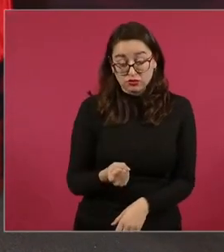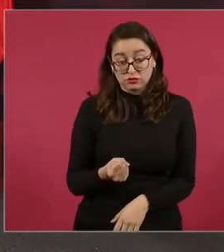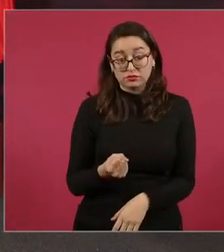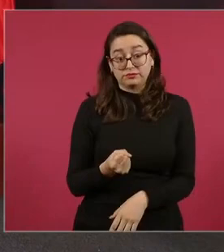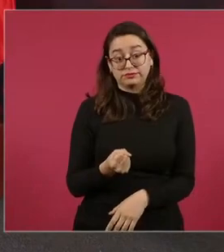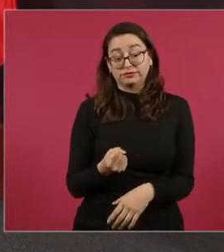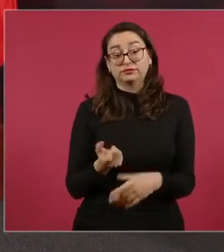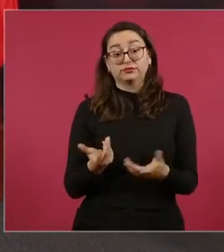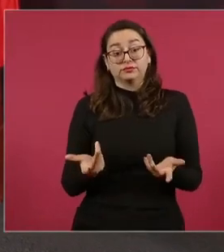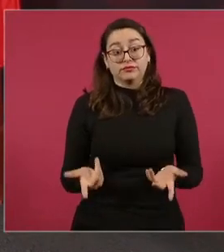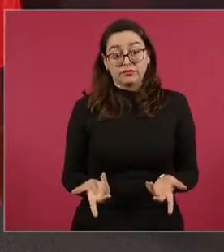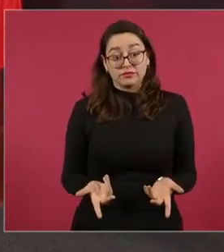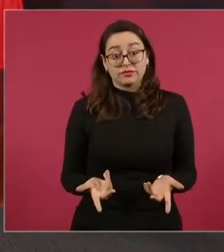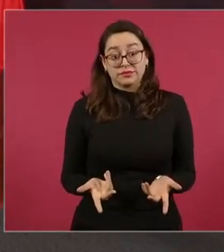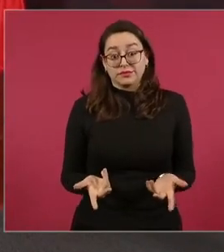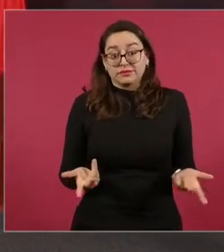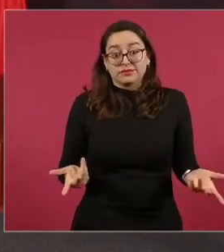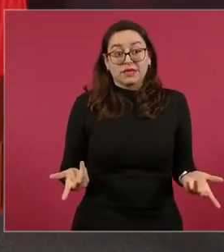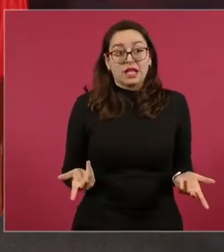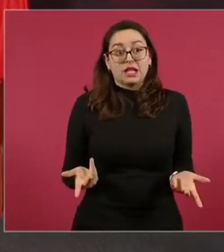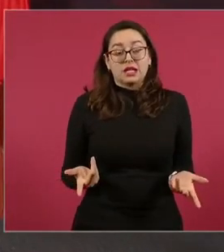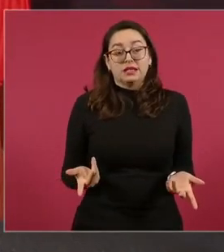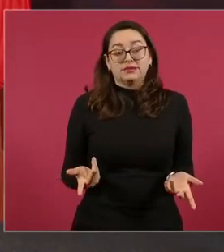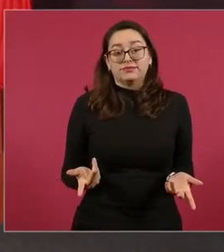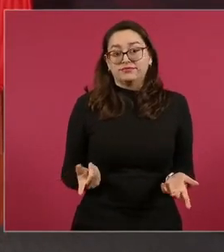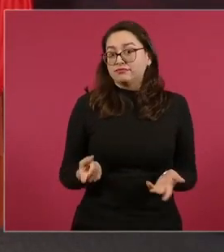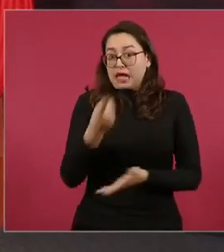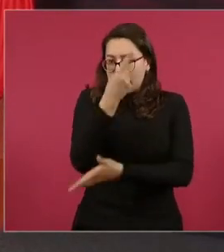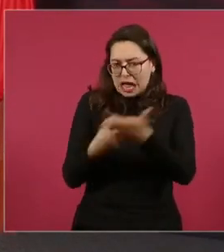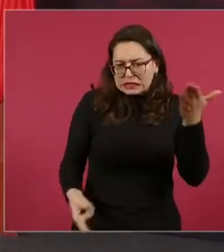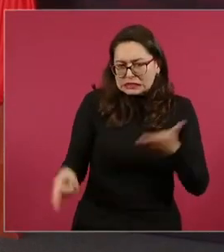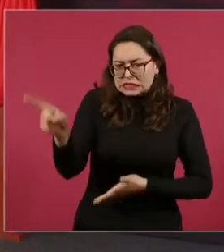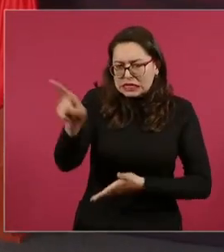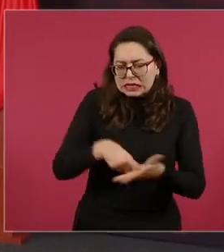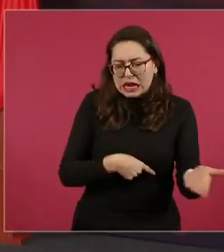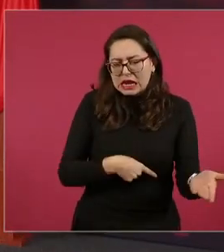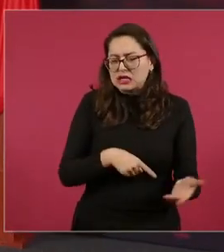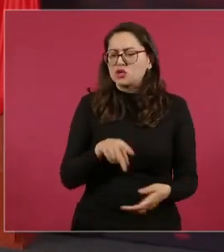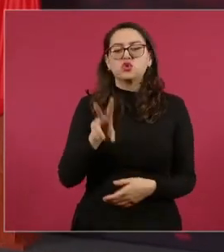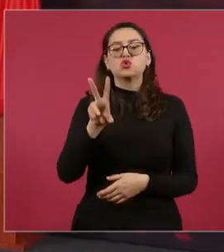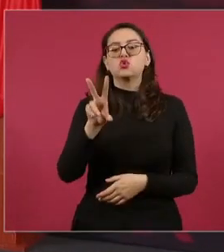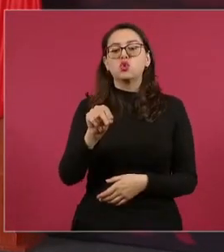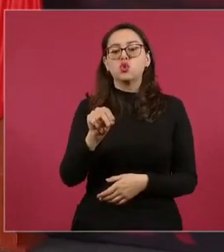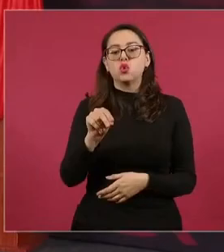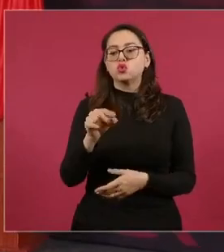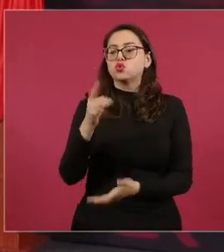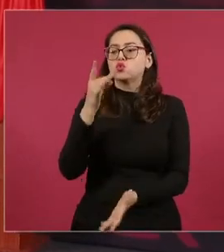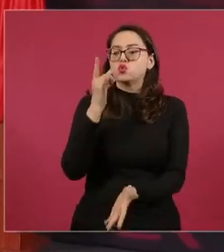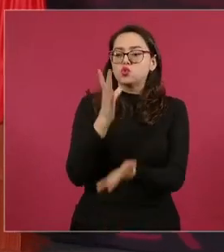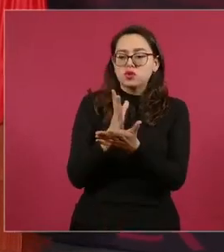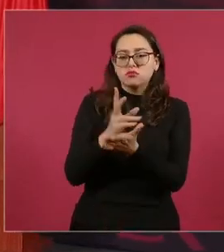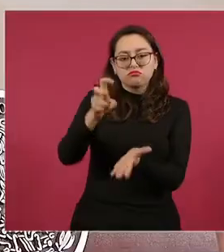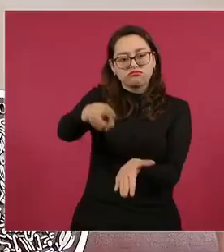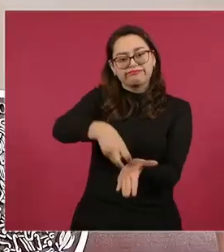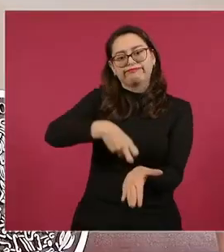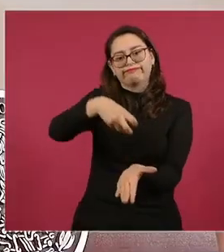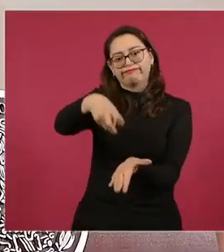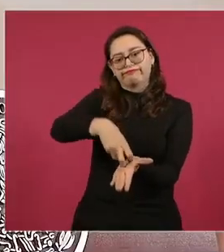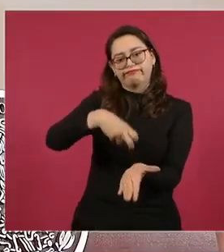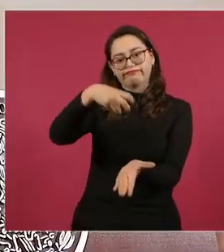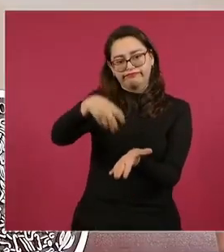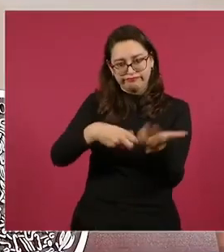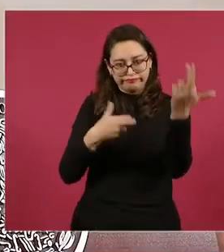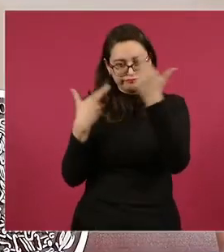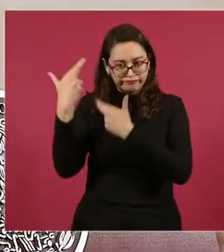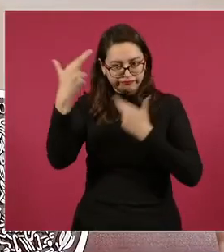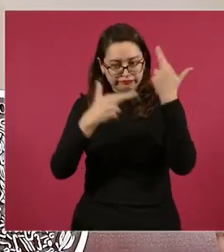que nosotros no estamos planteando cancelarlos, sino que se revisen y que